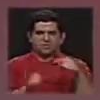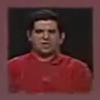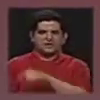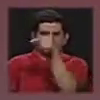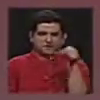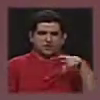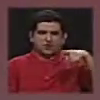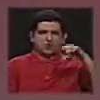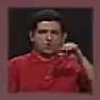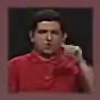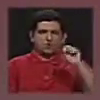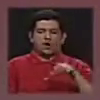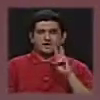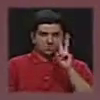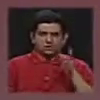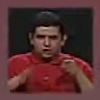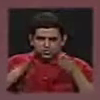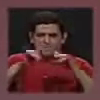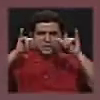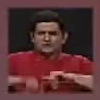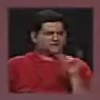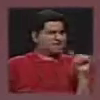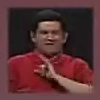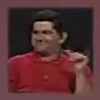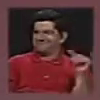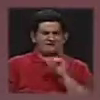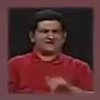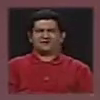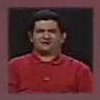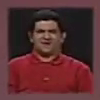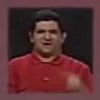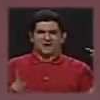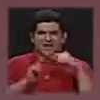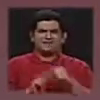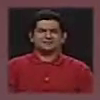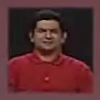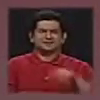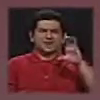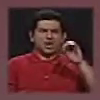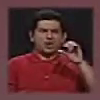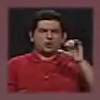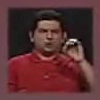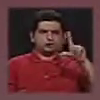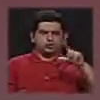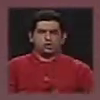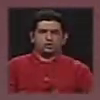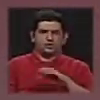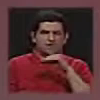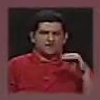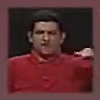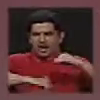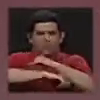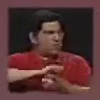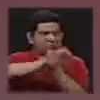Poás y ahí subo en 2 vías, o sea, se mantiene igual hasta ese momento. Yo llego a Coyola aeropuerto y no cambia, ¿verdad? Es